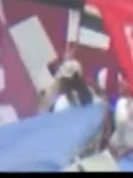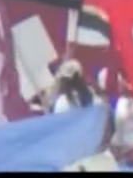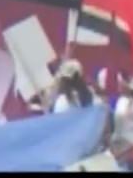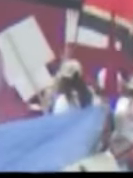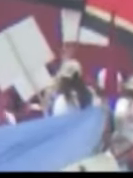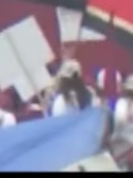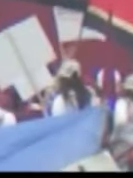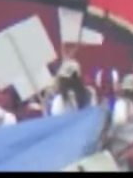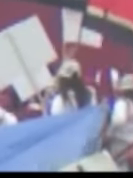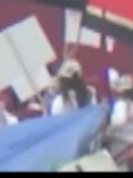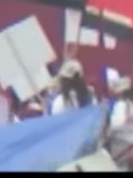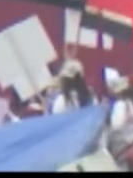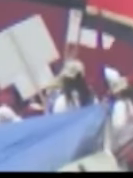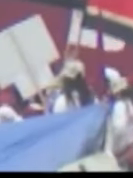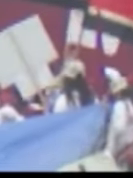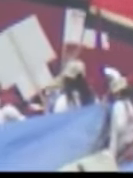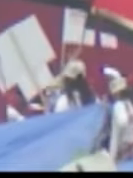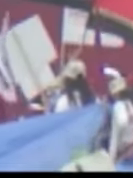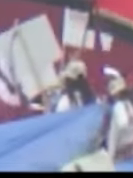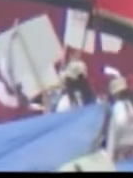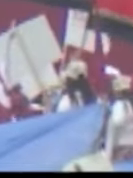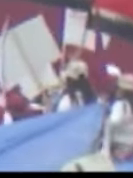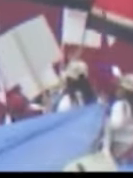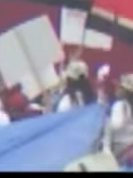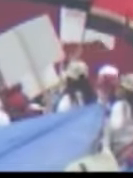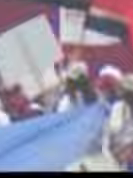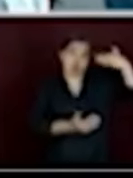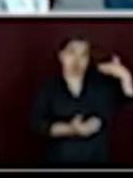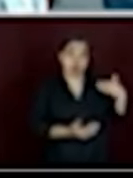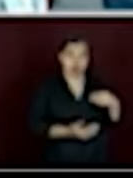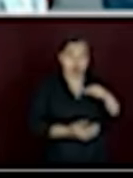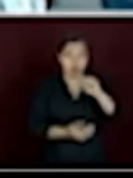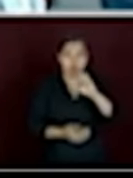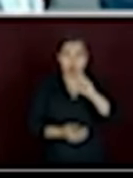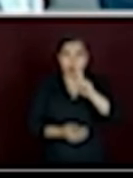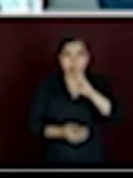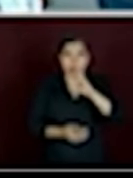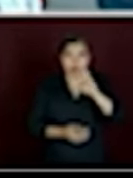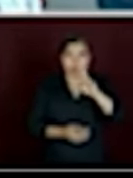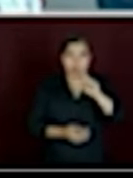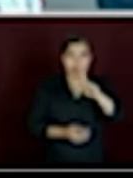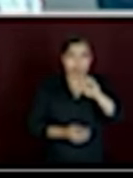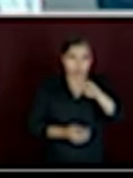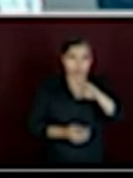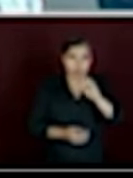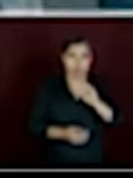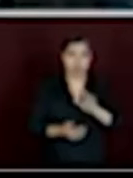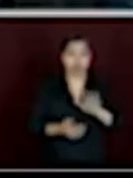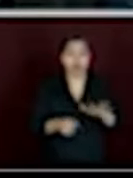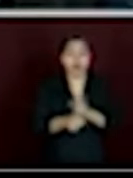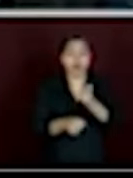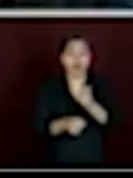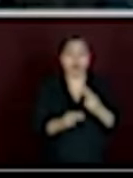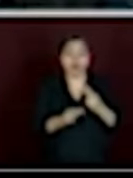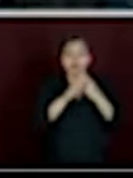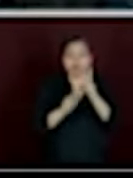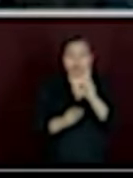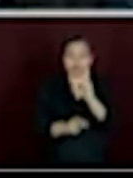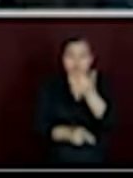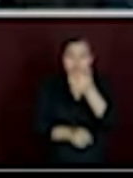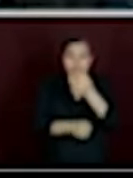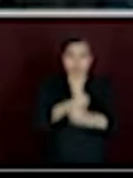ellos con sus consignas tradicionales. En ningún momento la doctora se molestó,